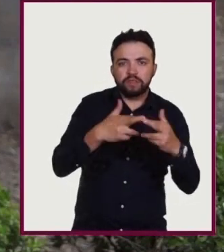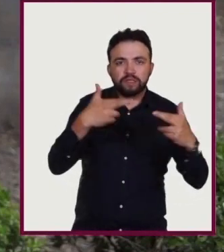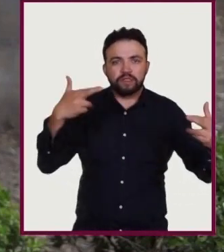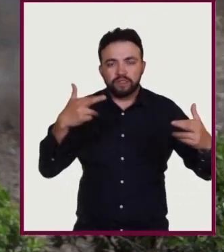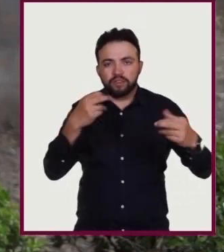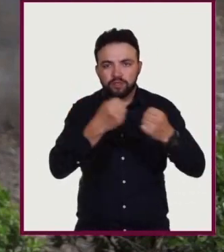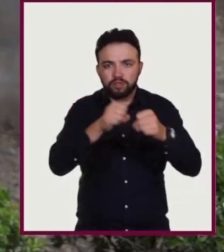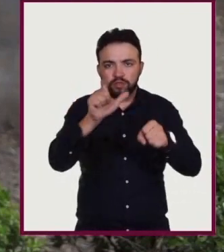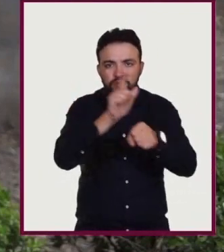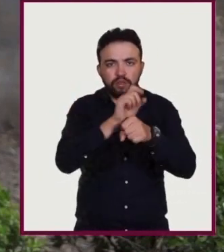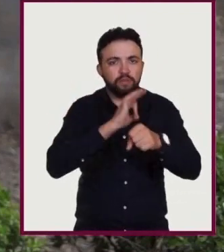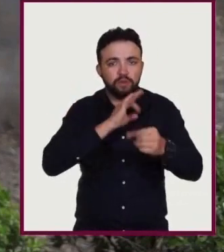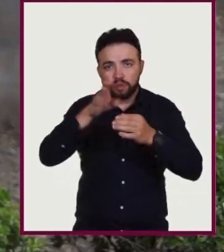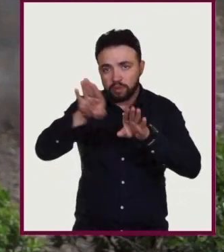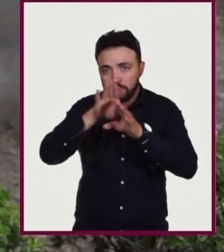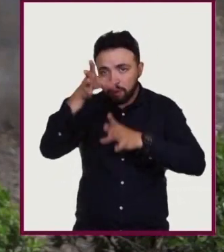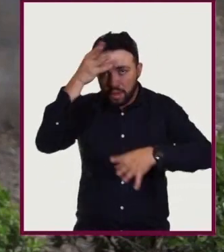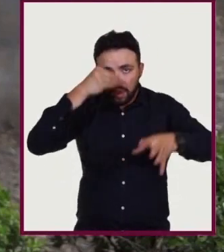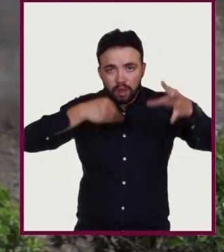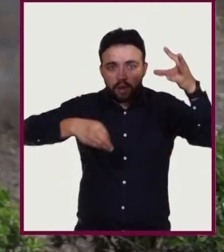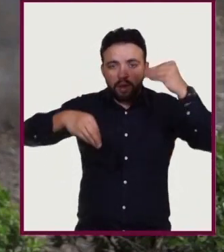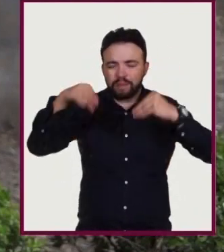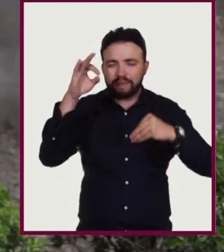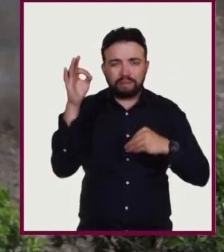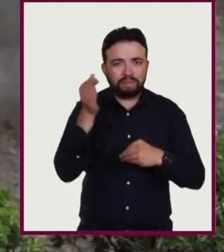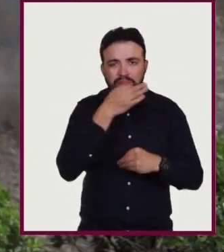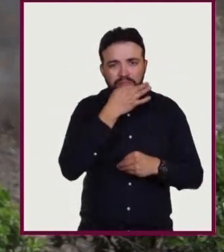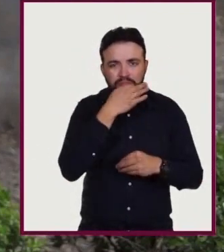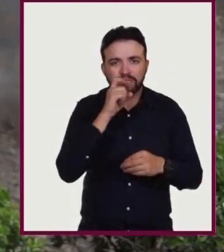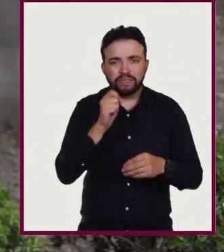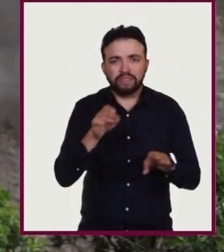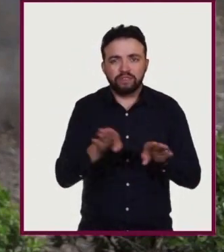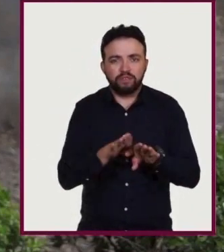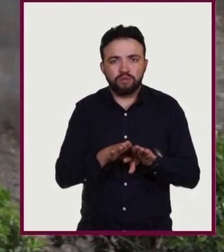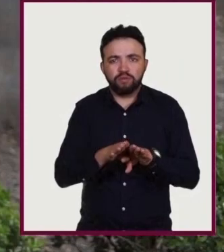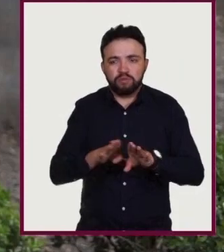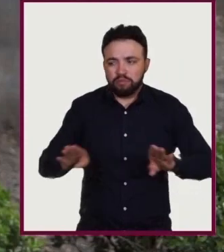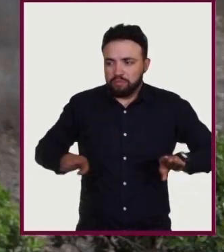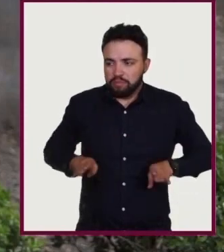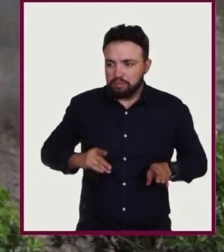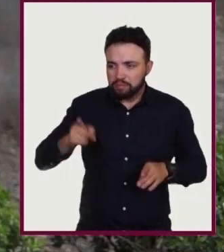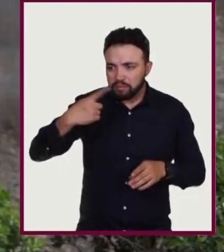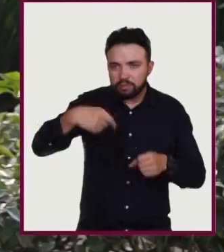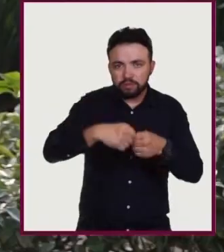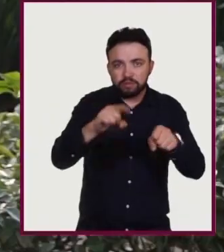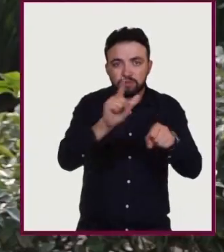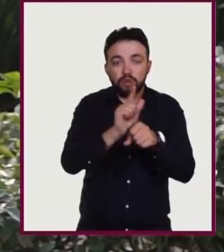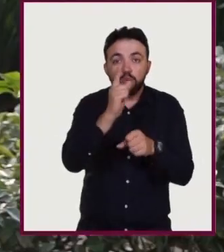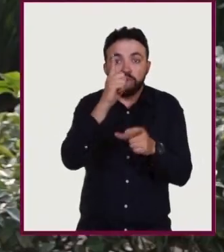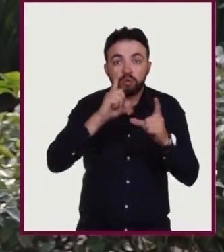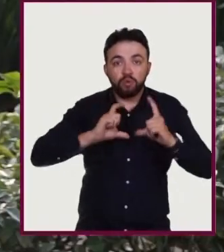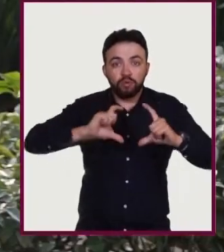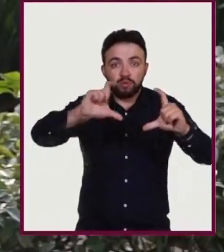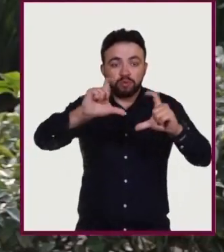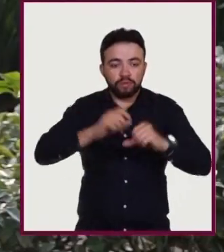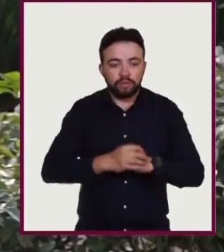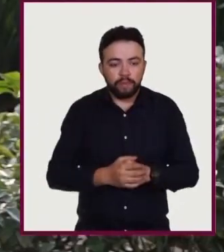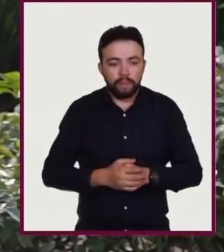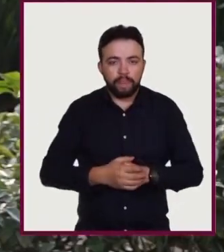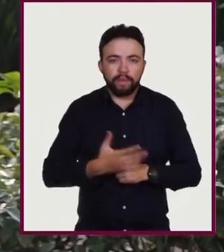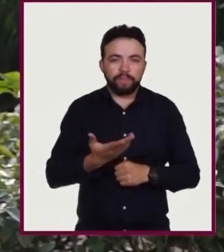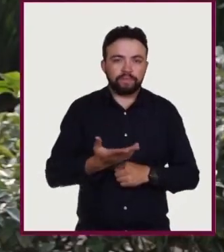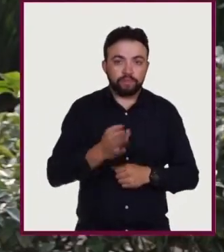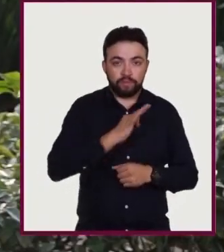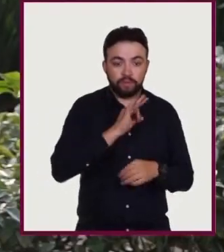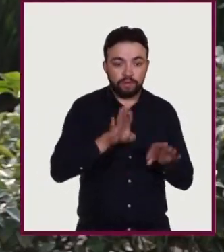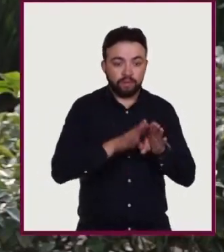en segundos sobre comportamientos sociales y hábitos de conducta en tan solo una publicación. Sí, Alfredo, y si ponemos un poco